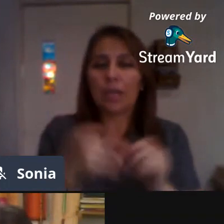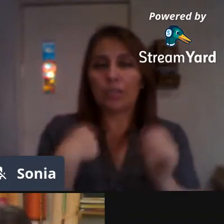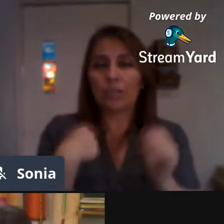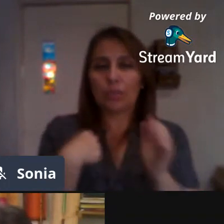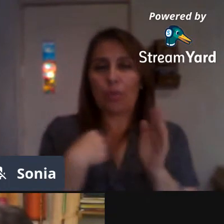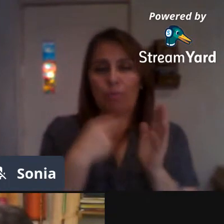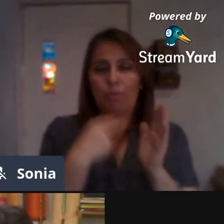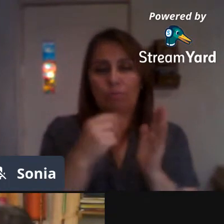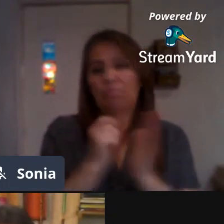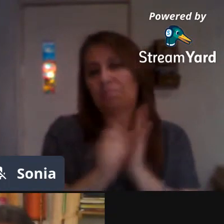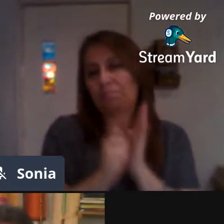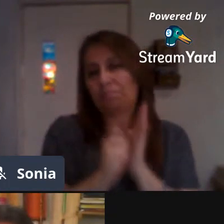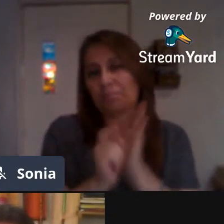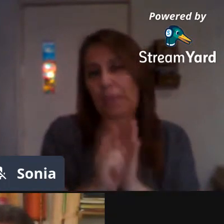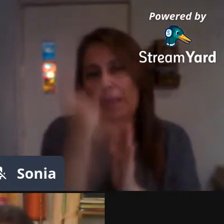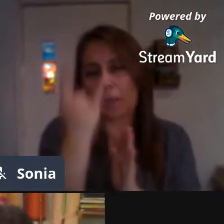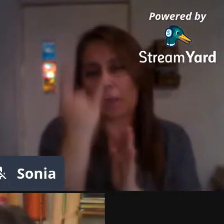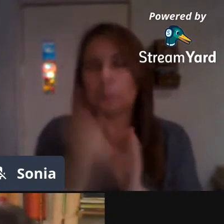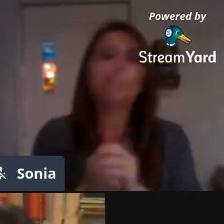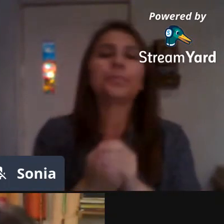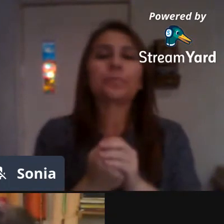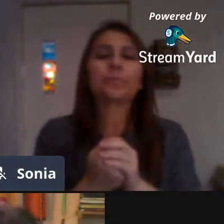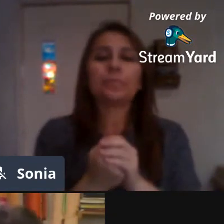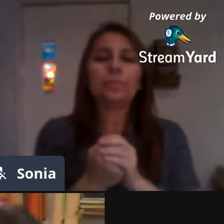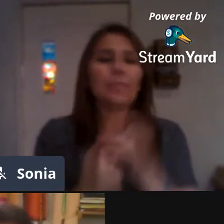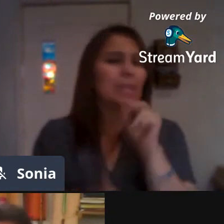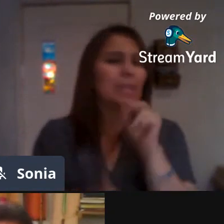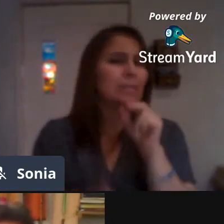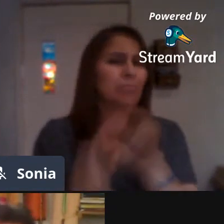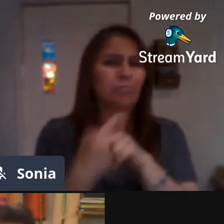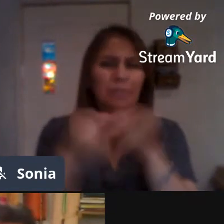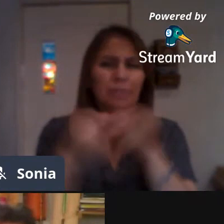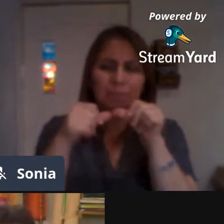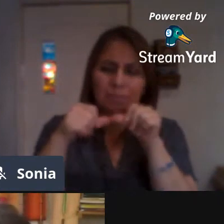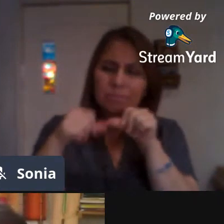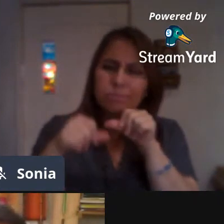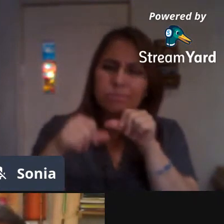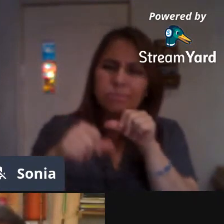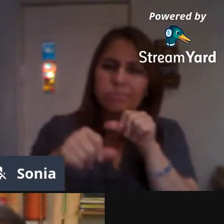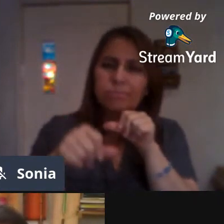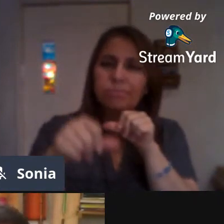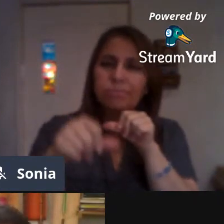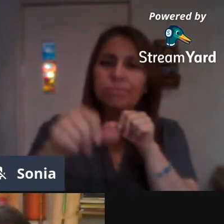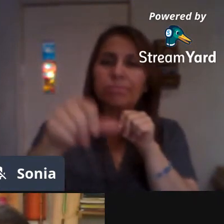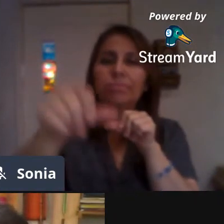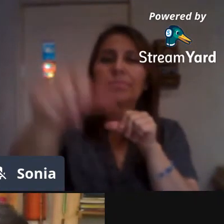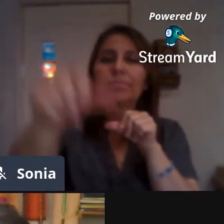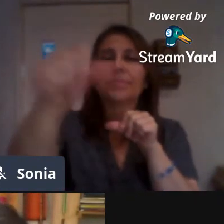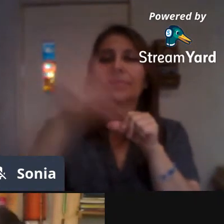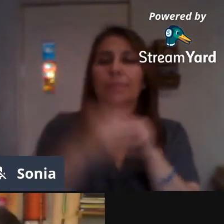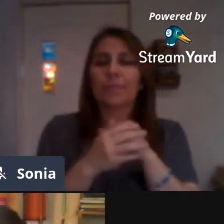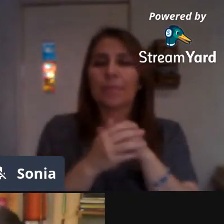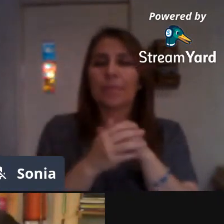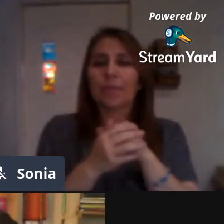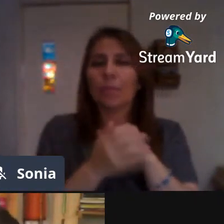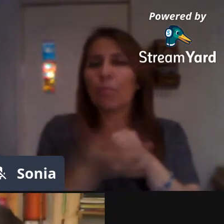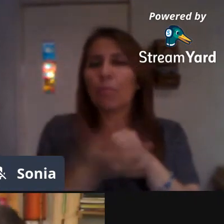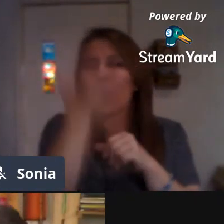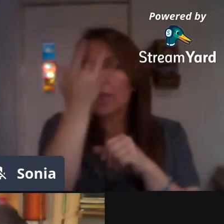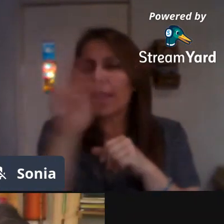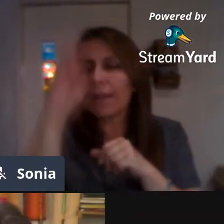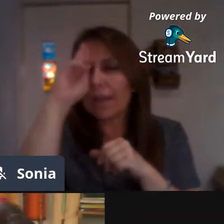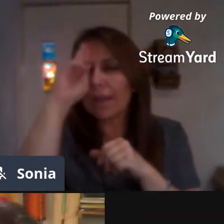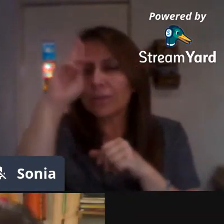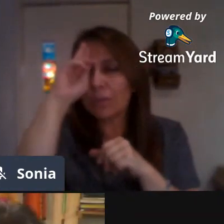apareció algo que es permanente en estos días que ya se sabrán al final del texto cuál es el motivo de esos motivos que nos